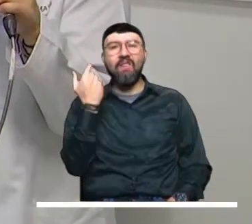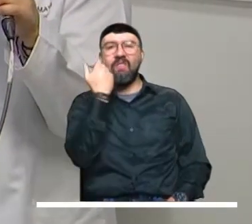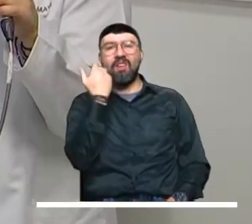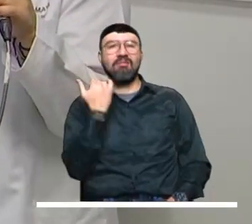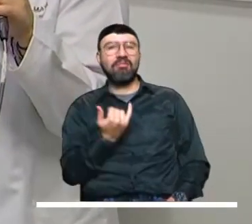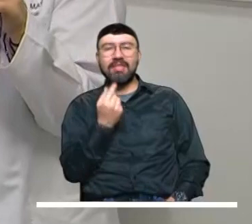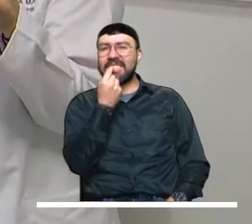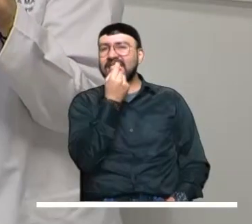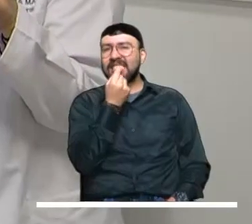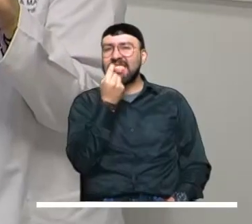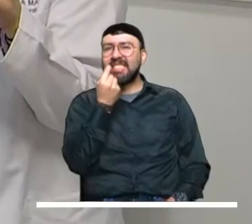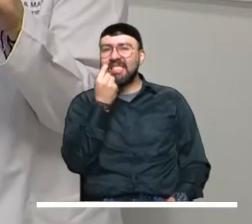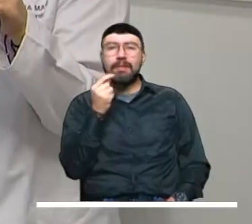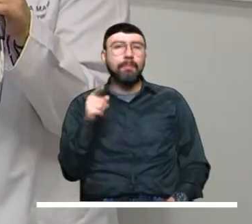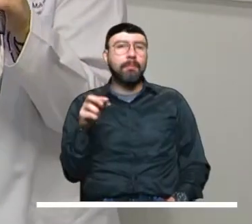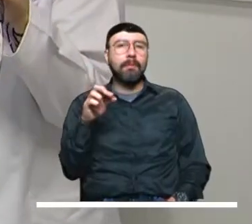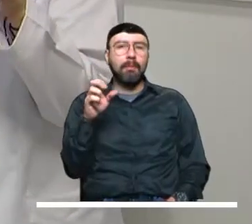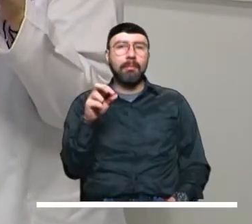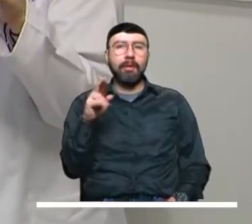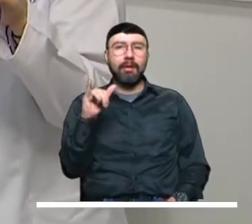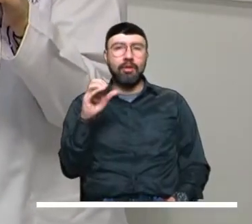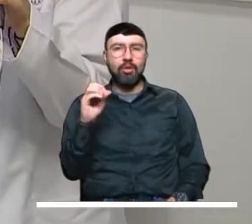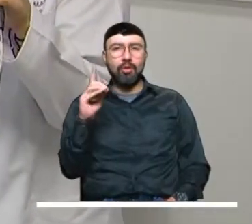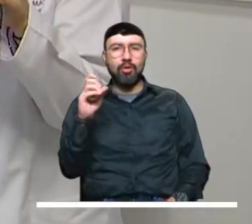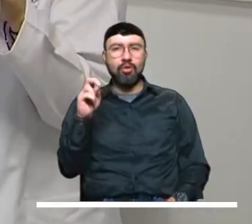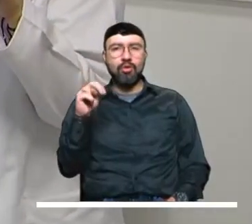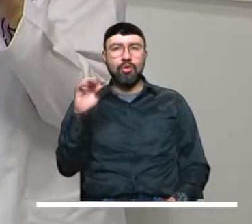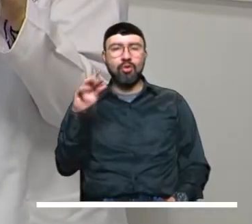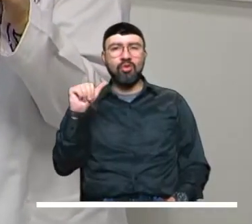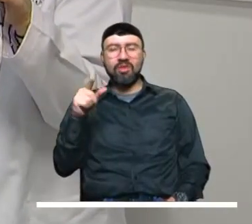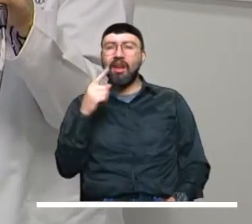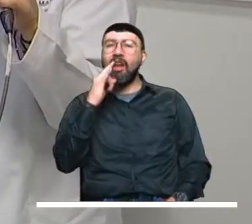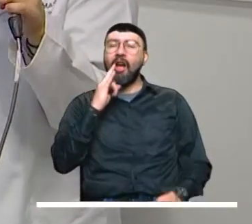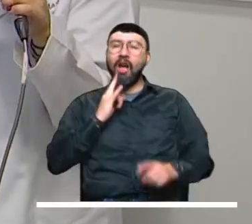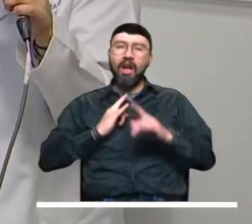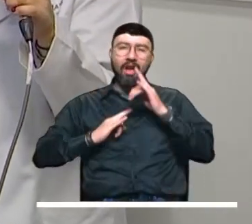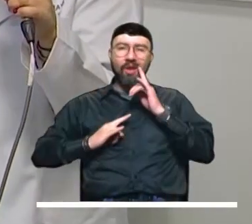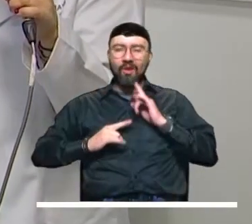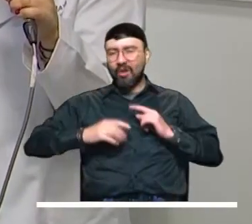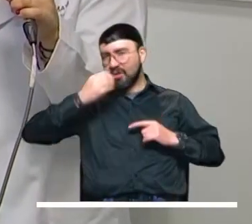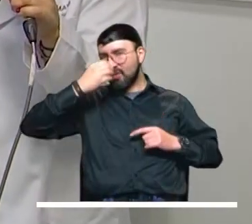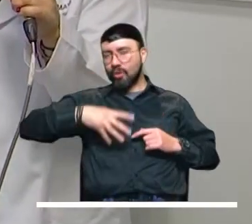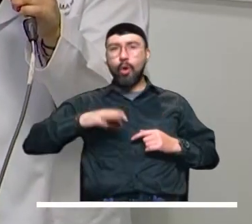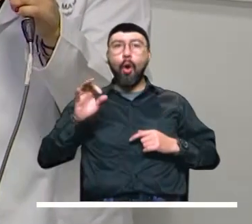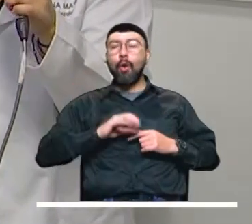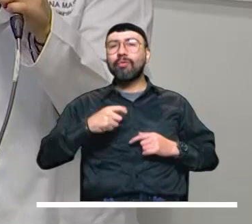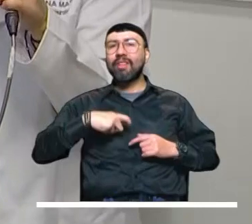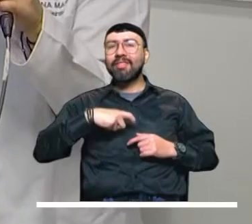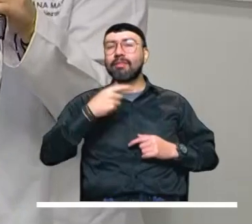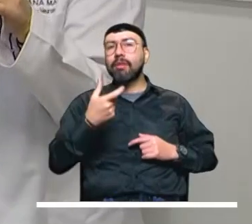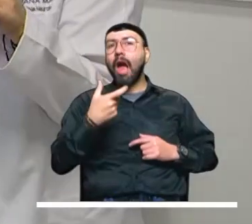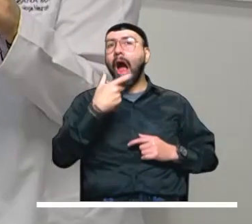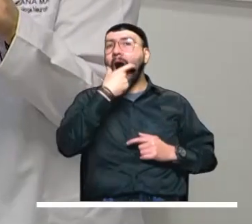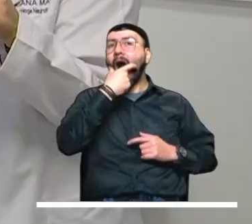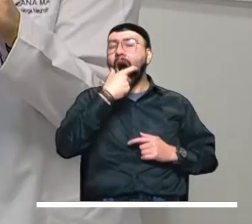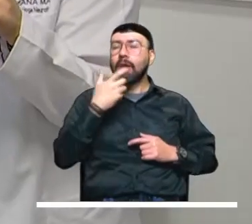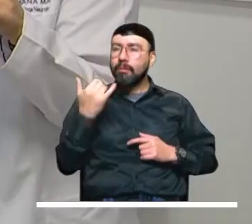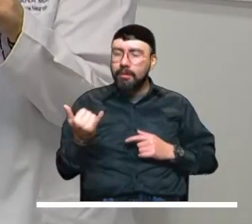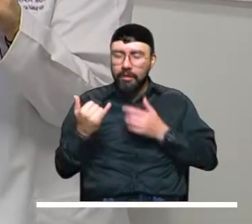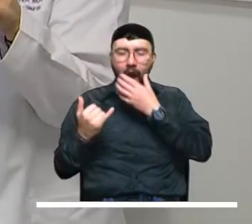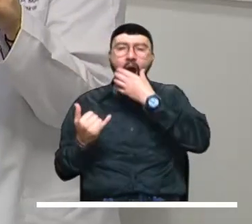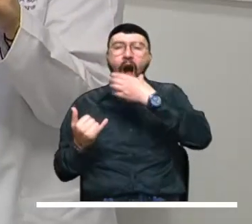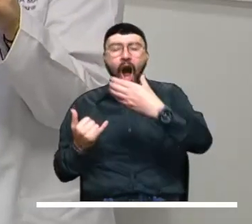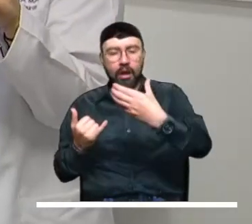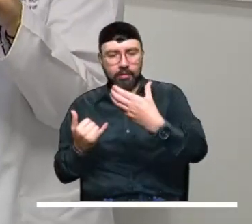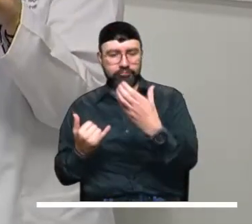enfermedad de las encías que se llama periodontal, tragándose las bacterias, o tenía una cajita de dientes y le retiramos